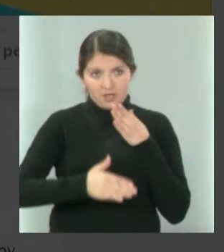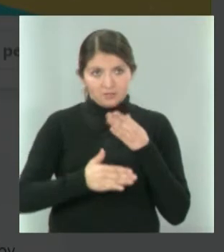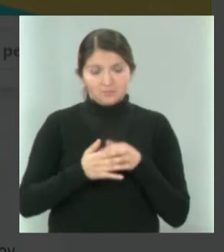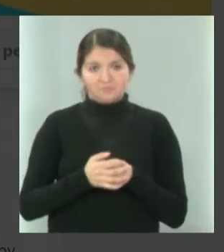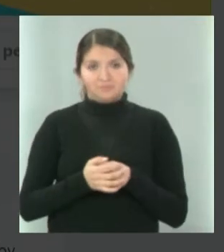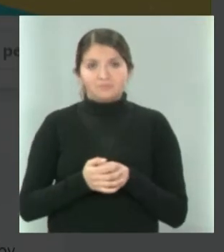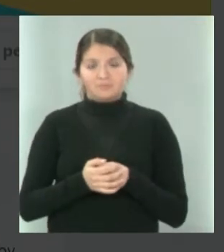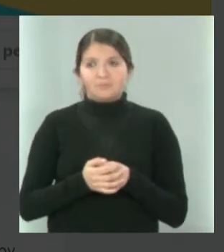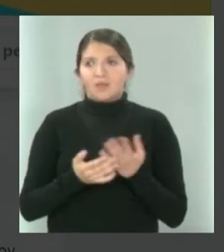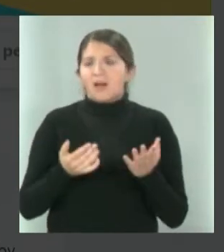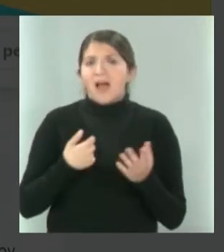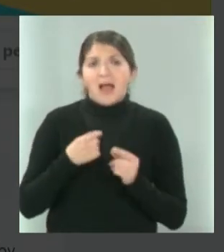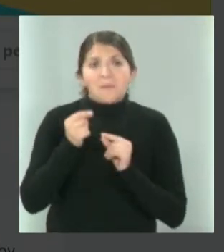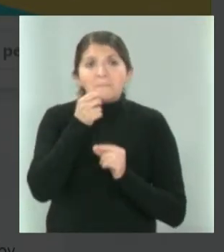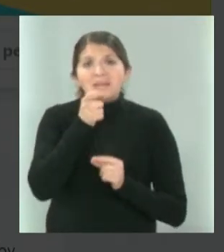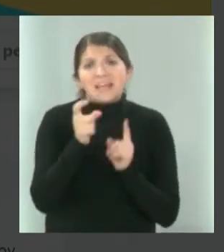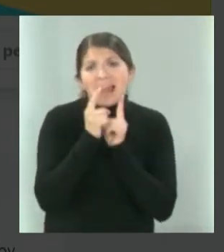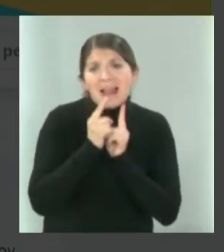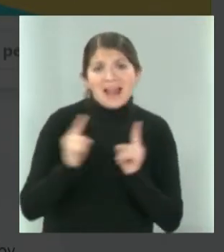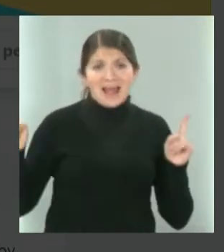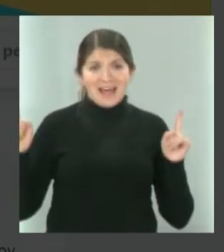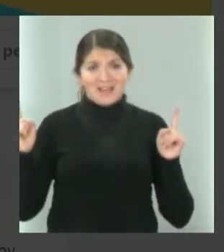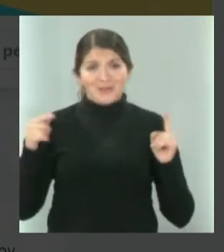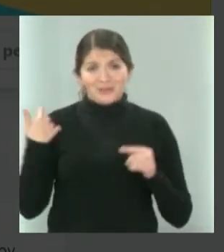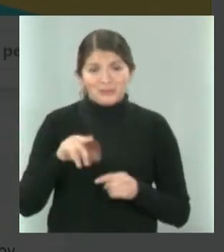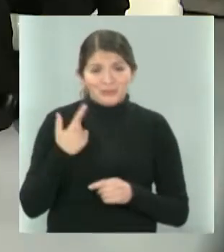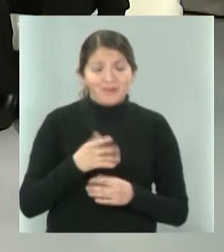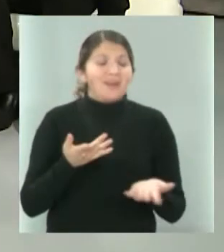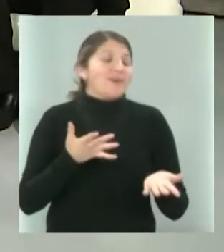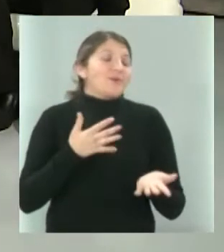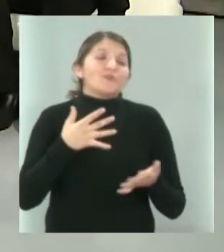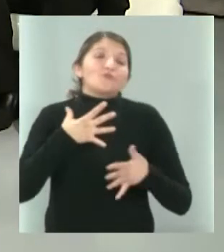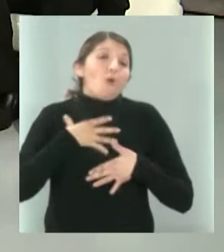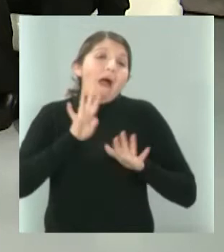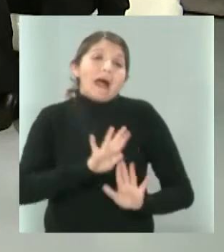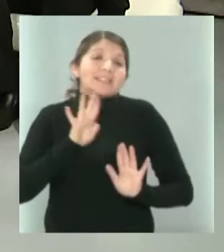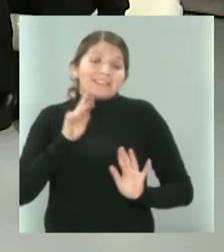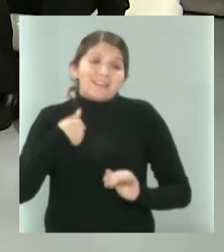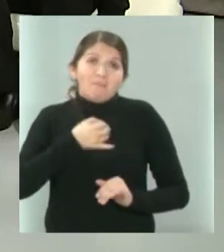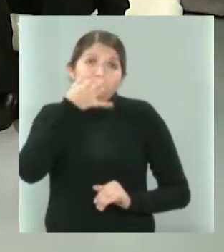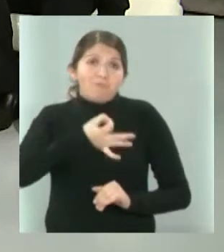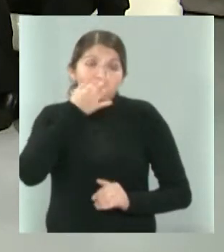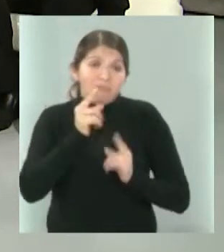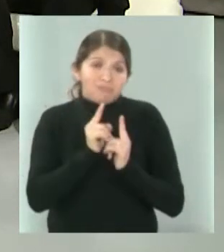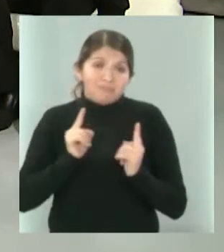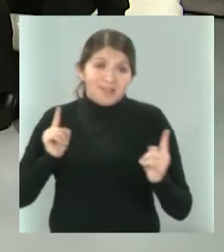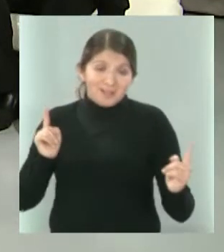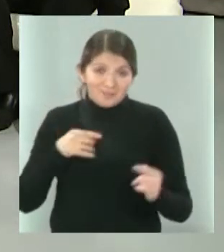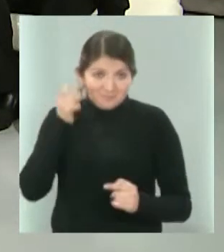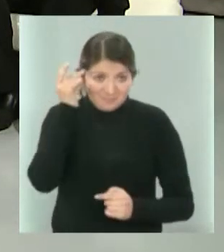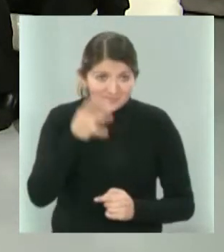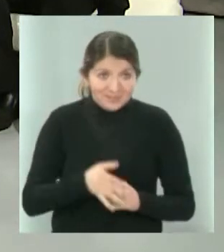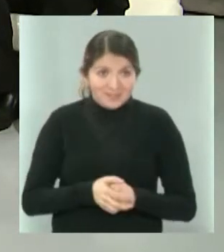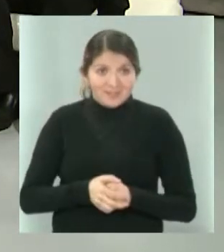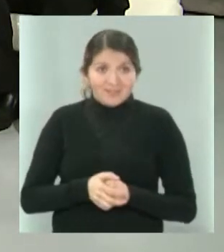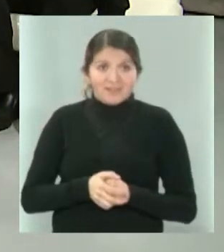los caracteres. No. Son los caracteres que sobraron de todo. Pero yo soy así. No, bueno, sería algo así como está bueno, para incluir a las personas con discapacidad hay que